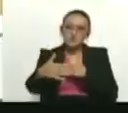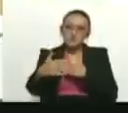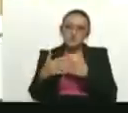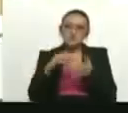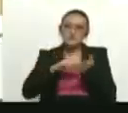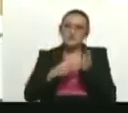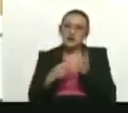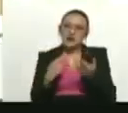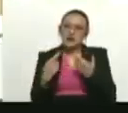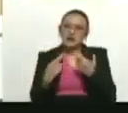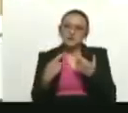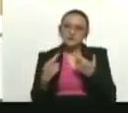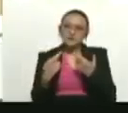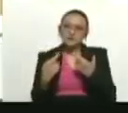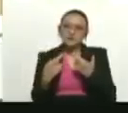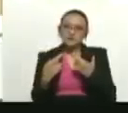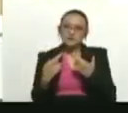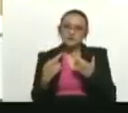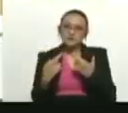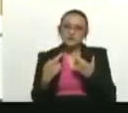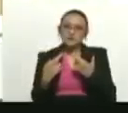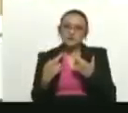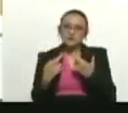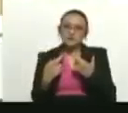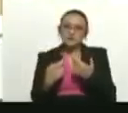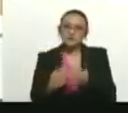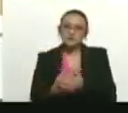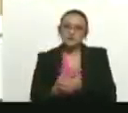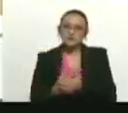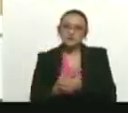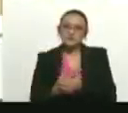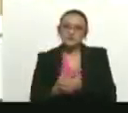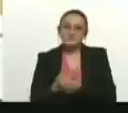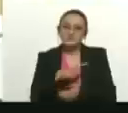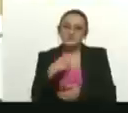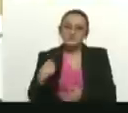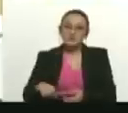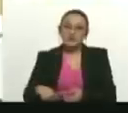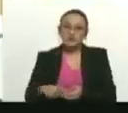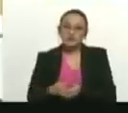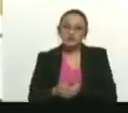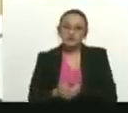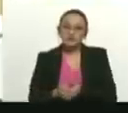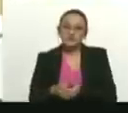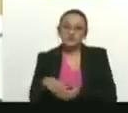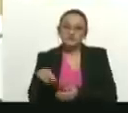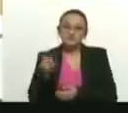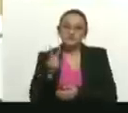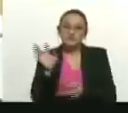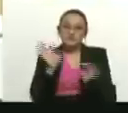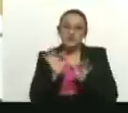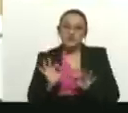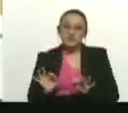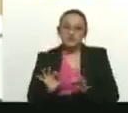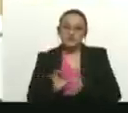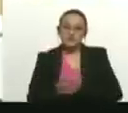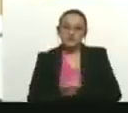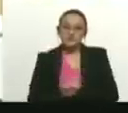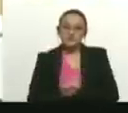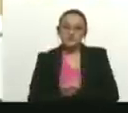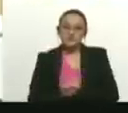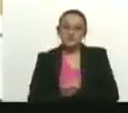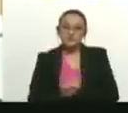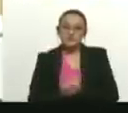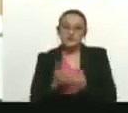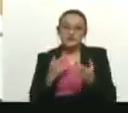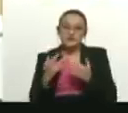relación que pudiéramos decir entre China y Venezuela, una relación modélica. Es un modelo